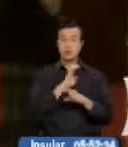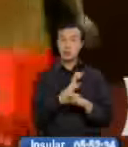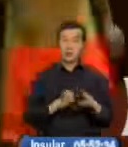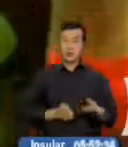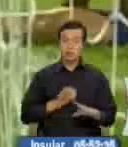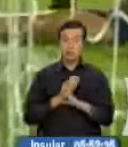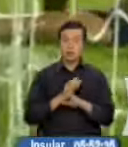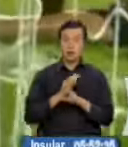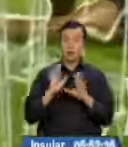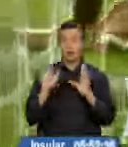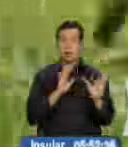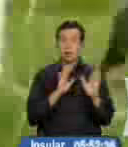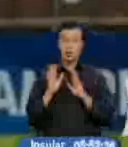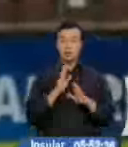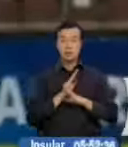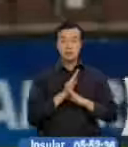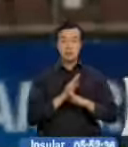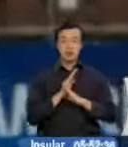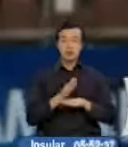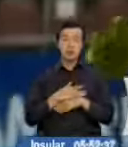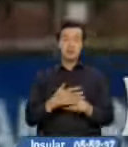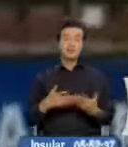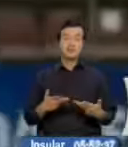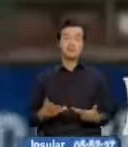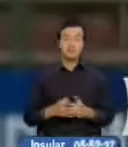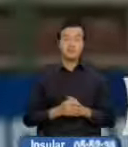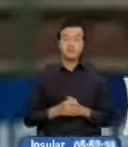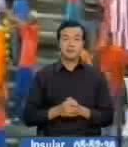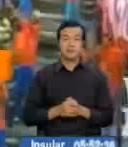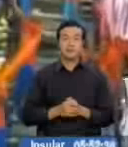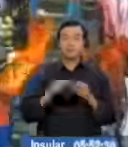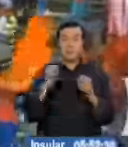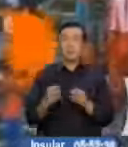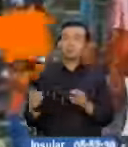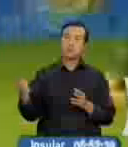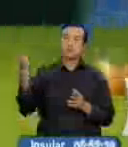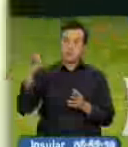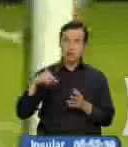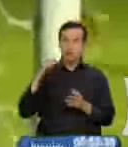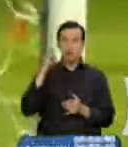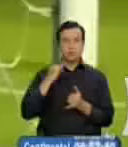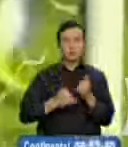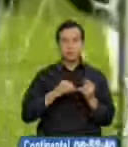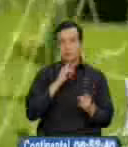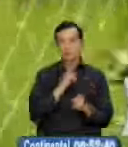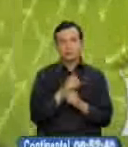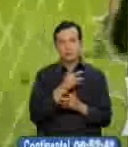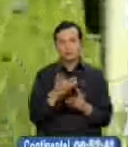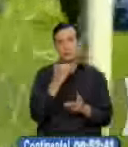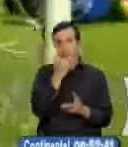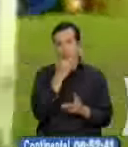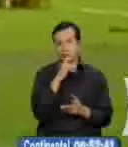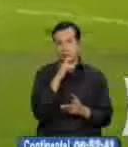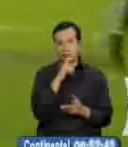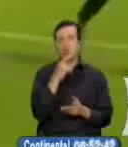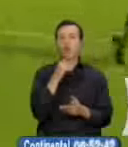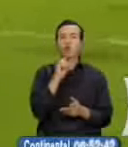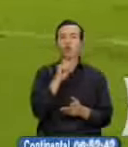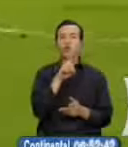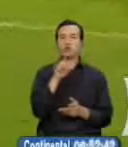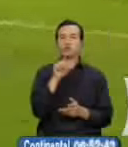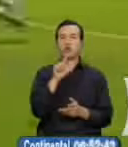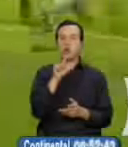incluido el portero Esteban Drer, dejan que esa pelota en el rebote sea al final. Rematada por González,